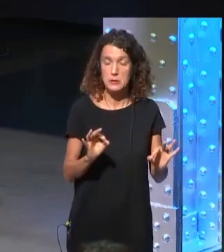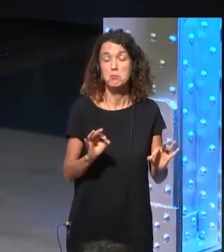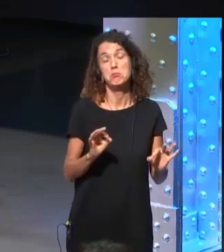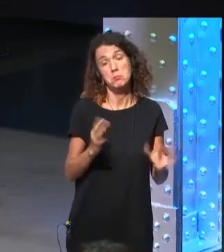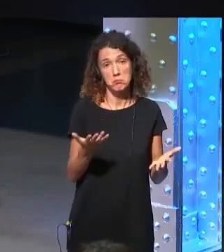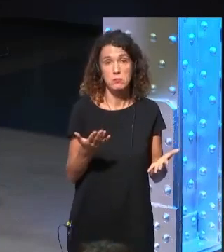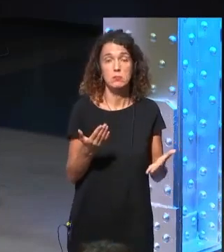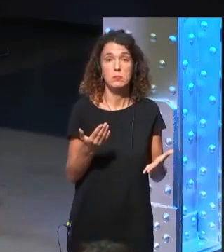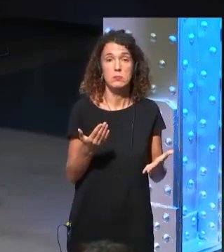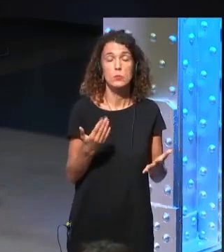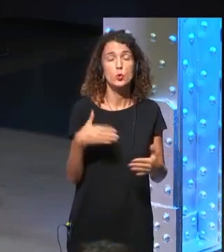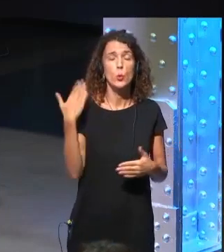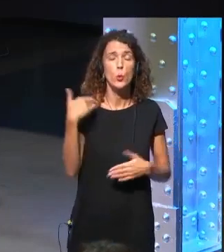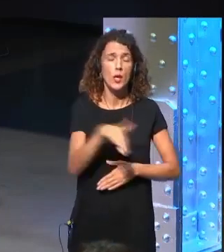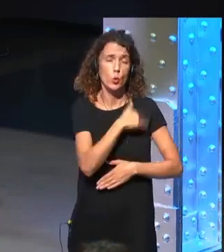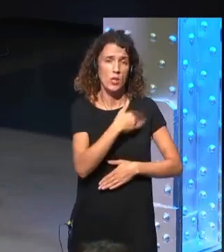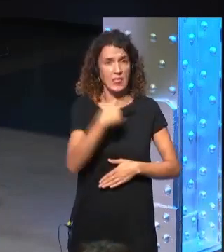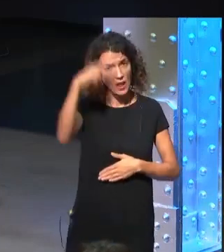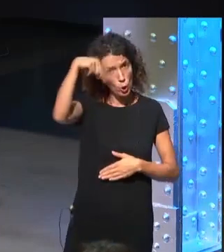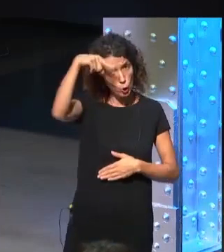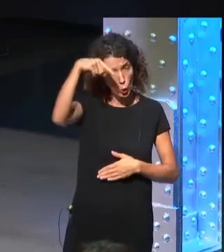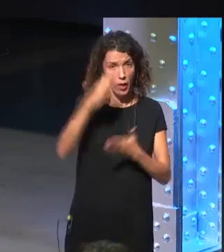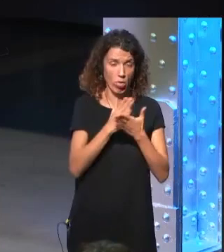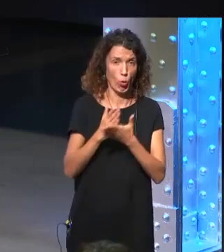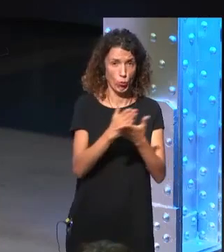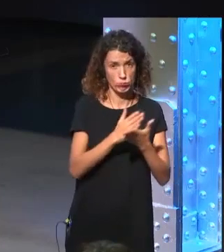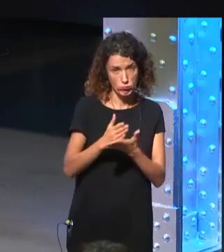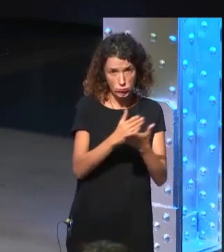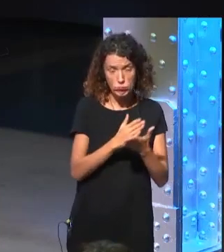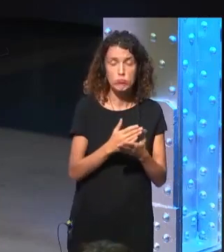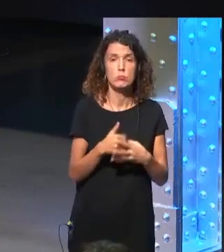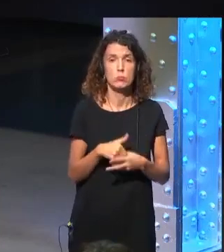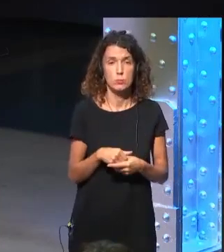Pero bueno, cuando era estudiante de doctorado,